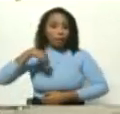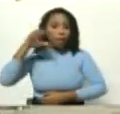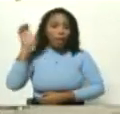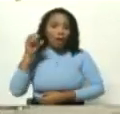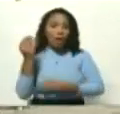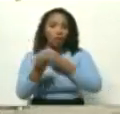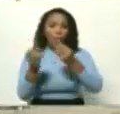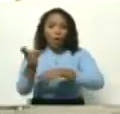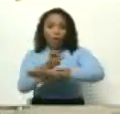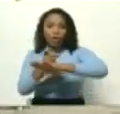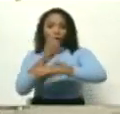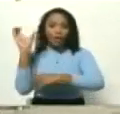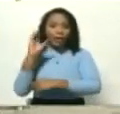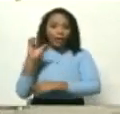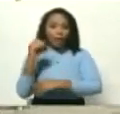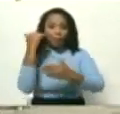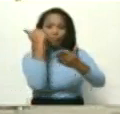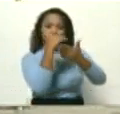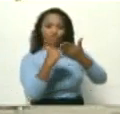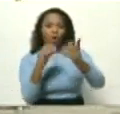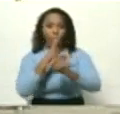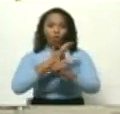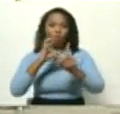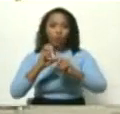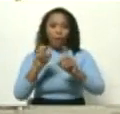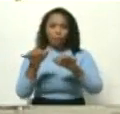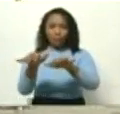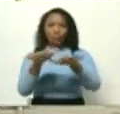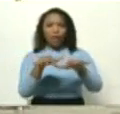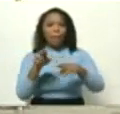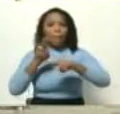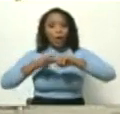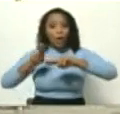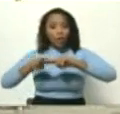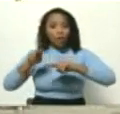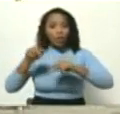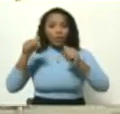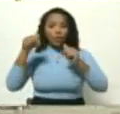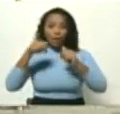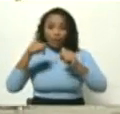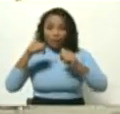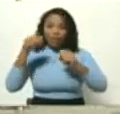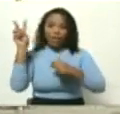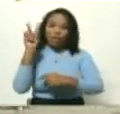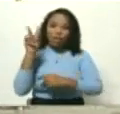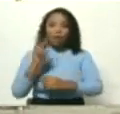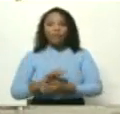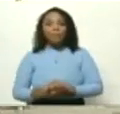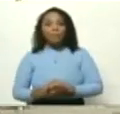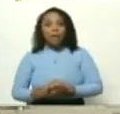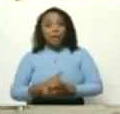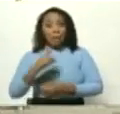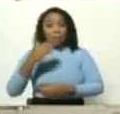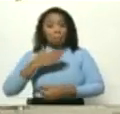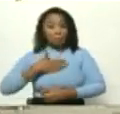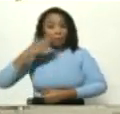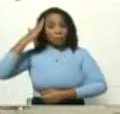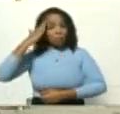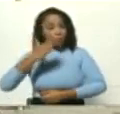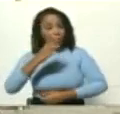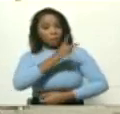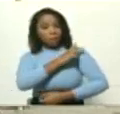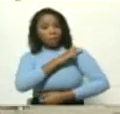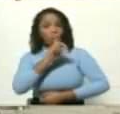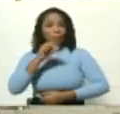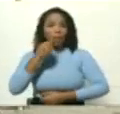como del Gobierno de Caracas en una agenda cultural bella para los más pequeños de la casa. Precisamente, mi almiranta también nos ha pedido en